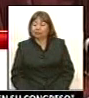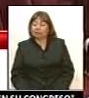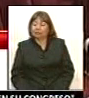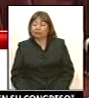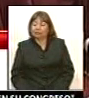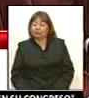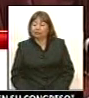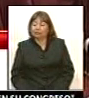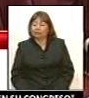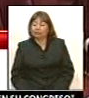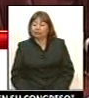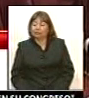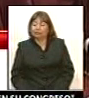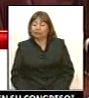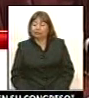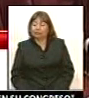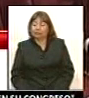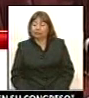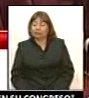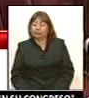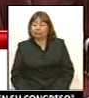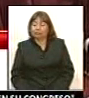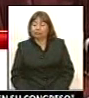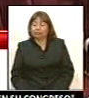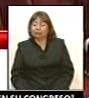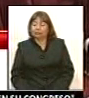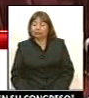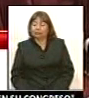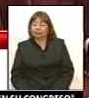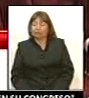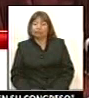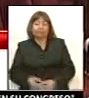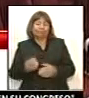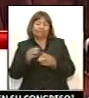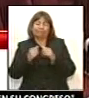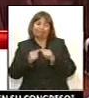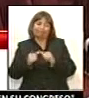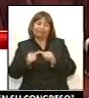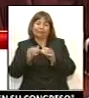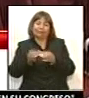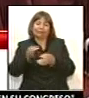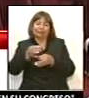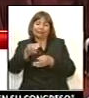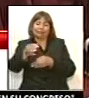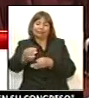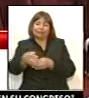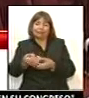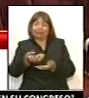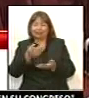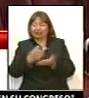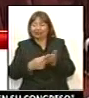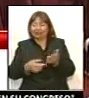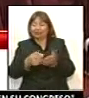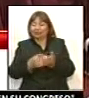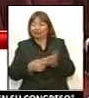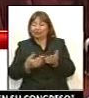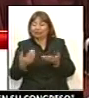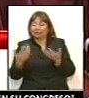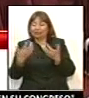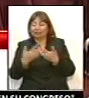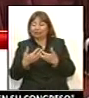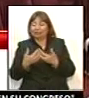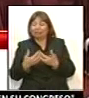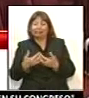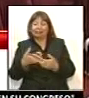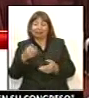Entonces, presidente, sin ánimos ya de seguir, digamos, dilatando más tiempo, específicamente criticando este pacto,